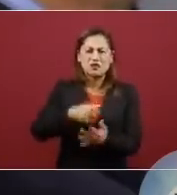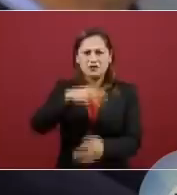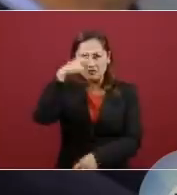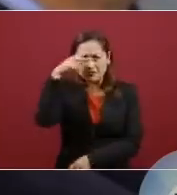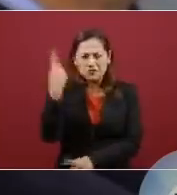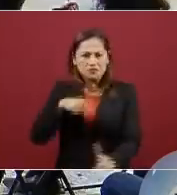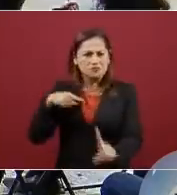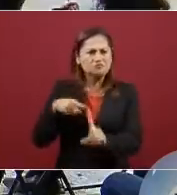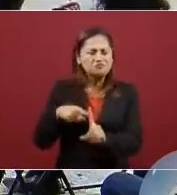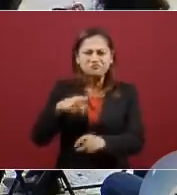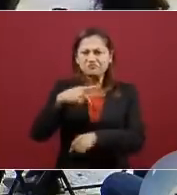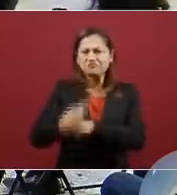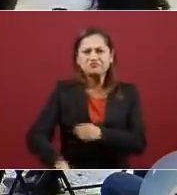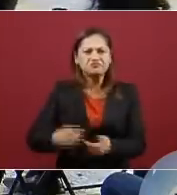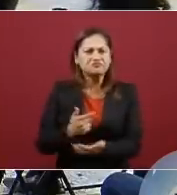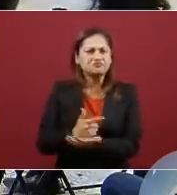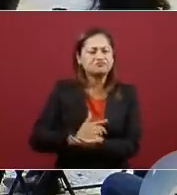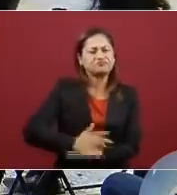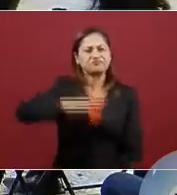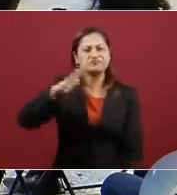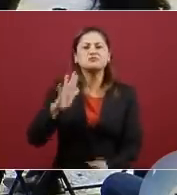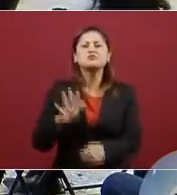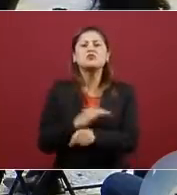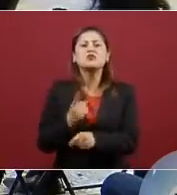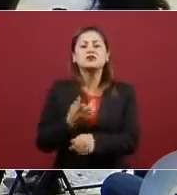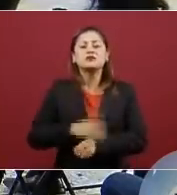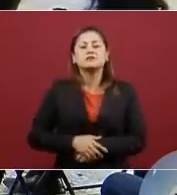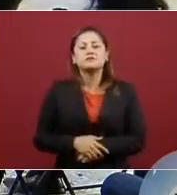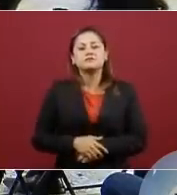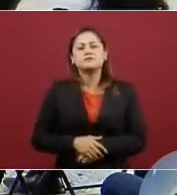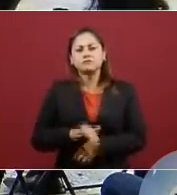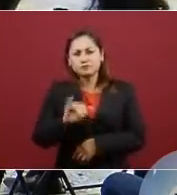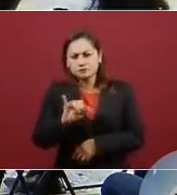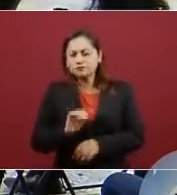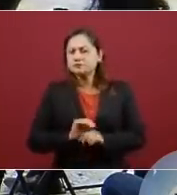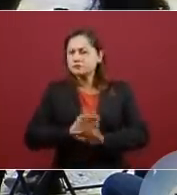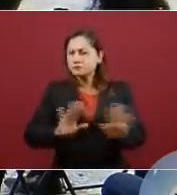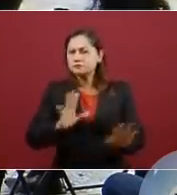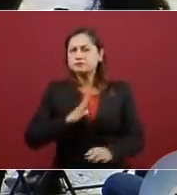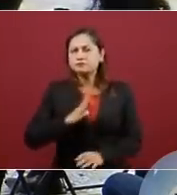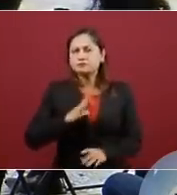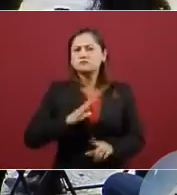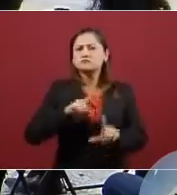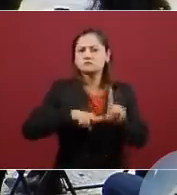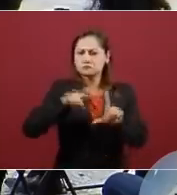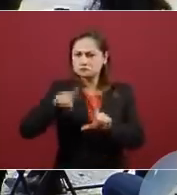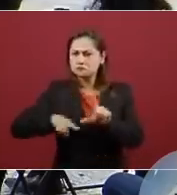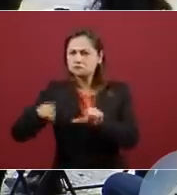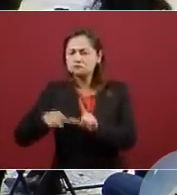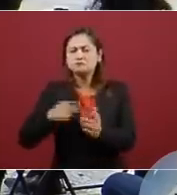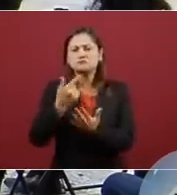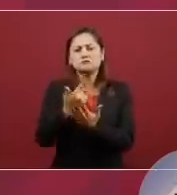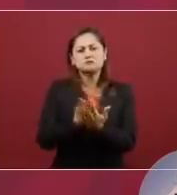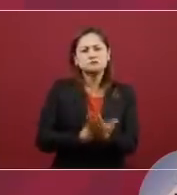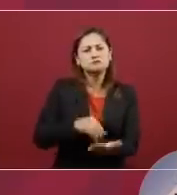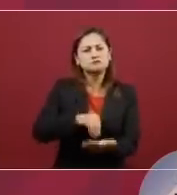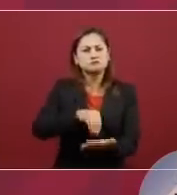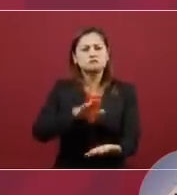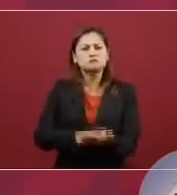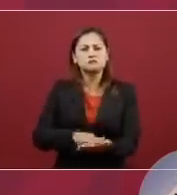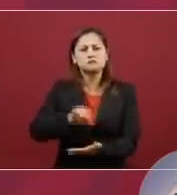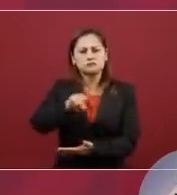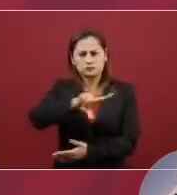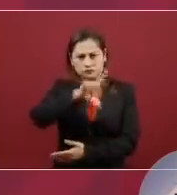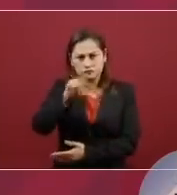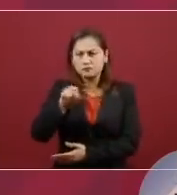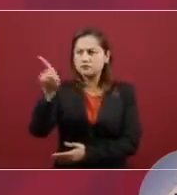Gracias. Sí, por supuesto que tenemos la estadística. Le voy a pedir al ingeniero Mastachi se las haga llegar. Existe la estadística puntual de todos